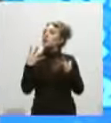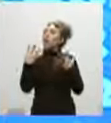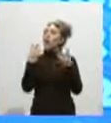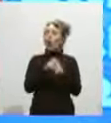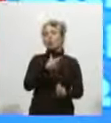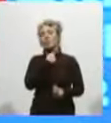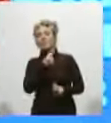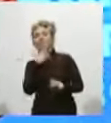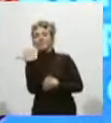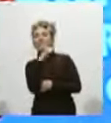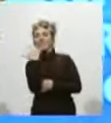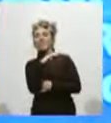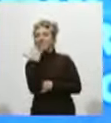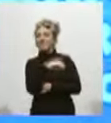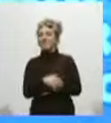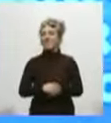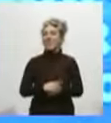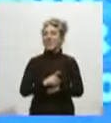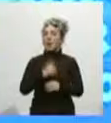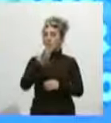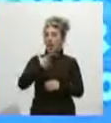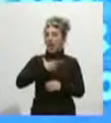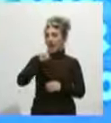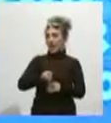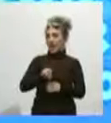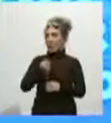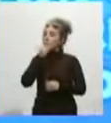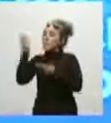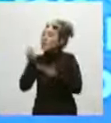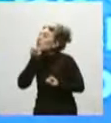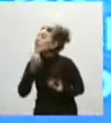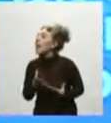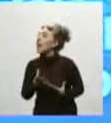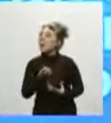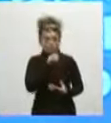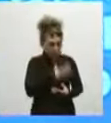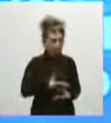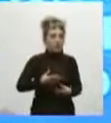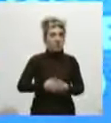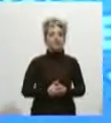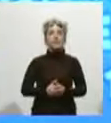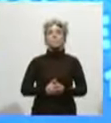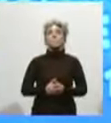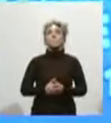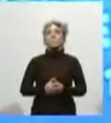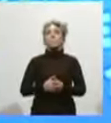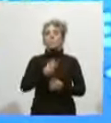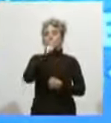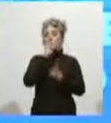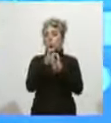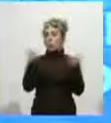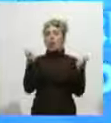humor. Primer teniente de alcalde, buenas noches, bienvenido. ¿Cómo está? Bien. Pues el jurado ha